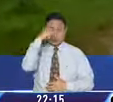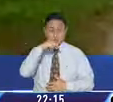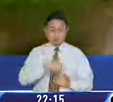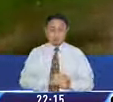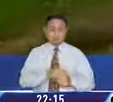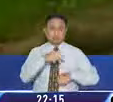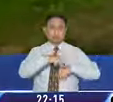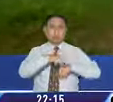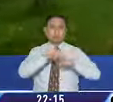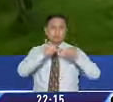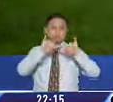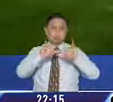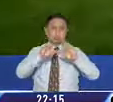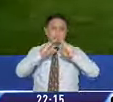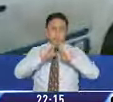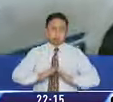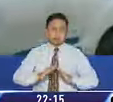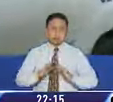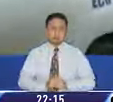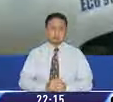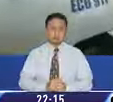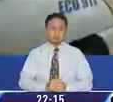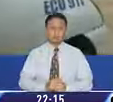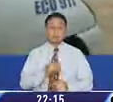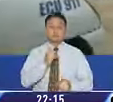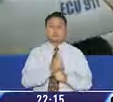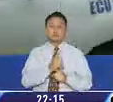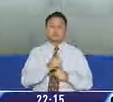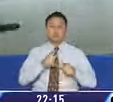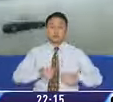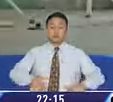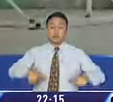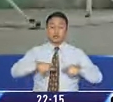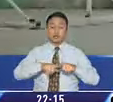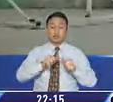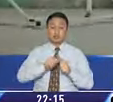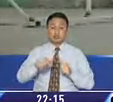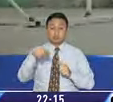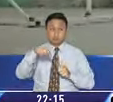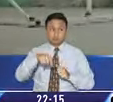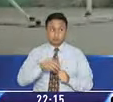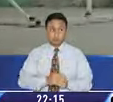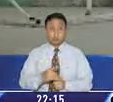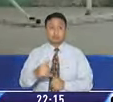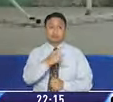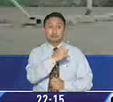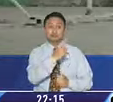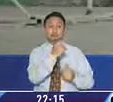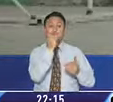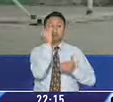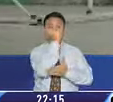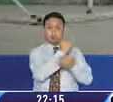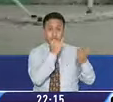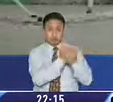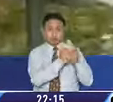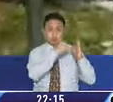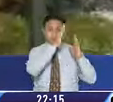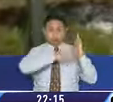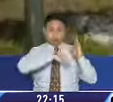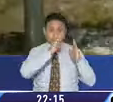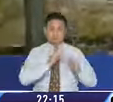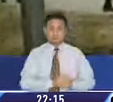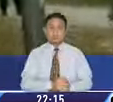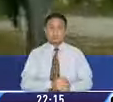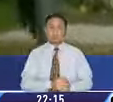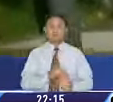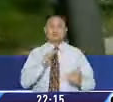eso la fuerza pública con sus efectivos ingresó a aquellos lugares donde están las marcas de esas organizaciones. Hasta